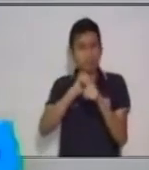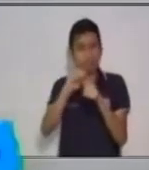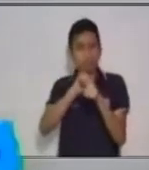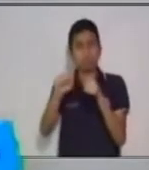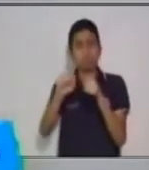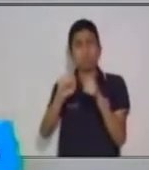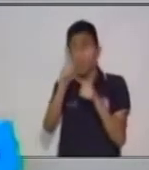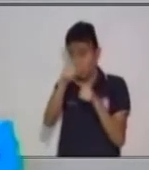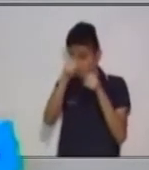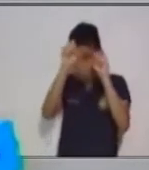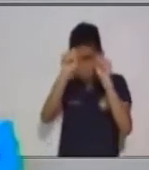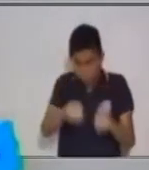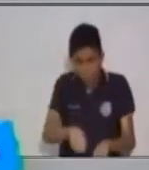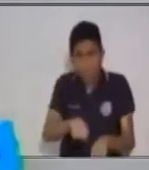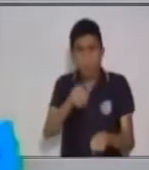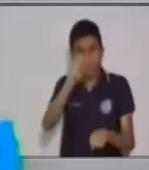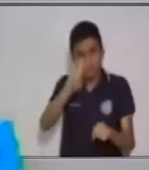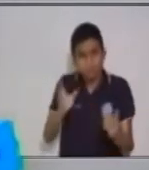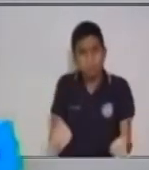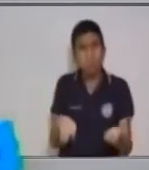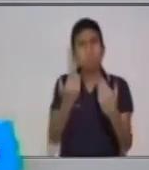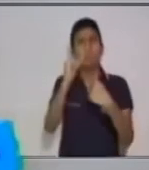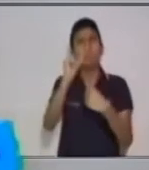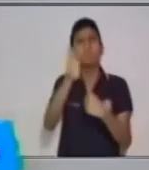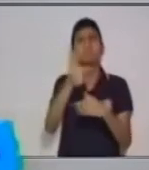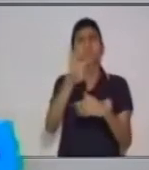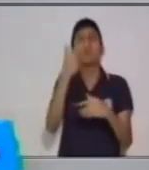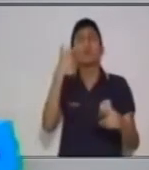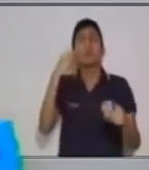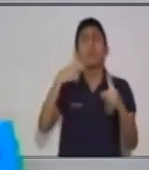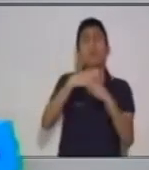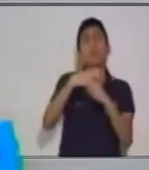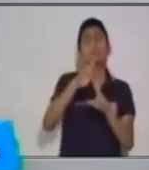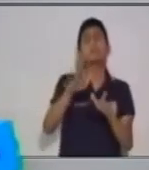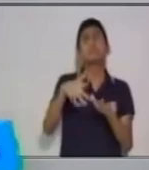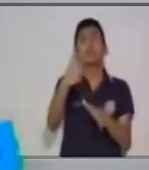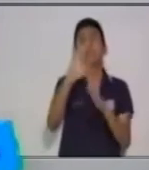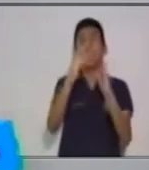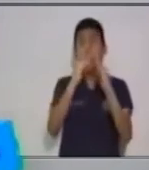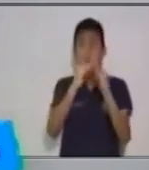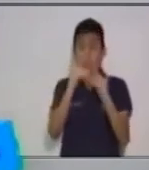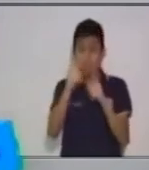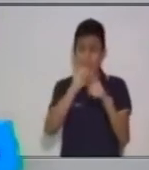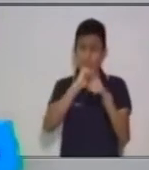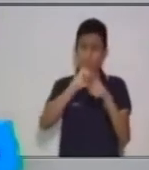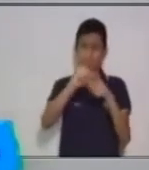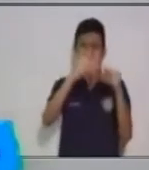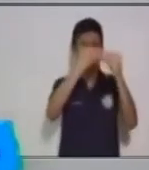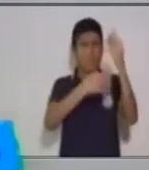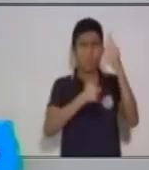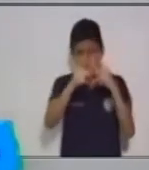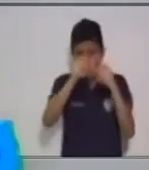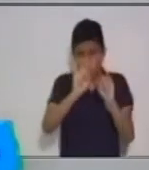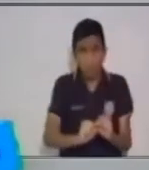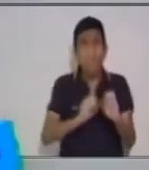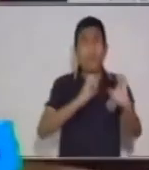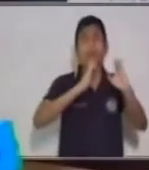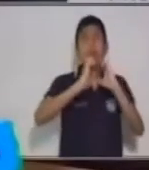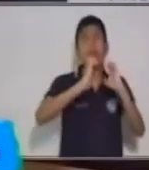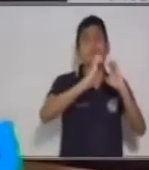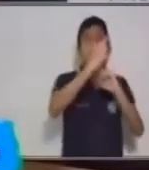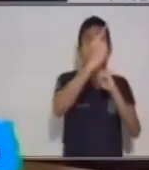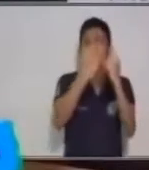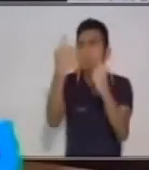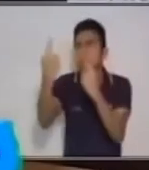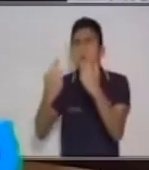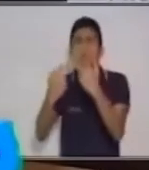realizar. Tú puedes, y ese reto que yo te mando, a que allá en casa logres hacer muchas encuestas. Eso sí, no lo puedes hacer con fútbol,